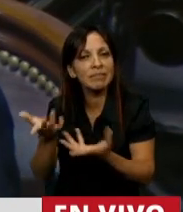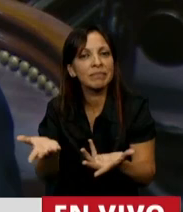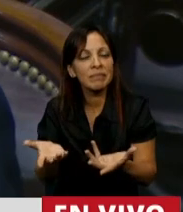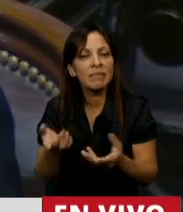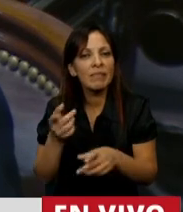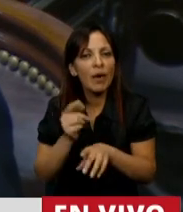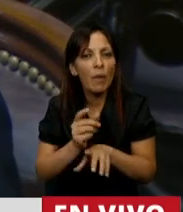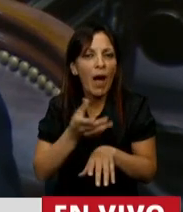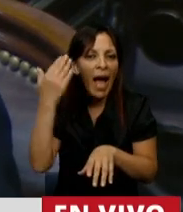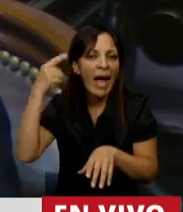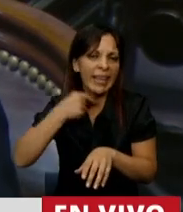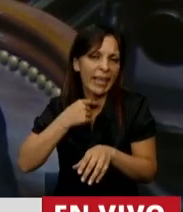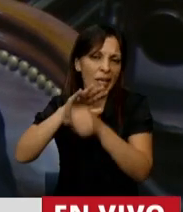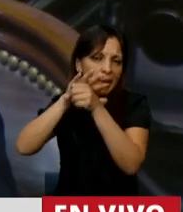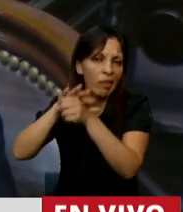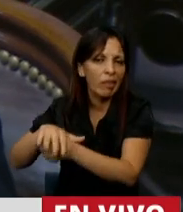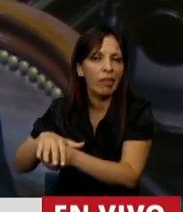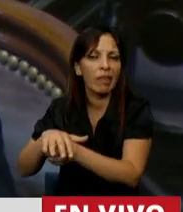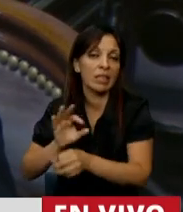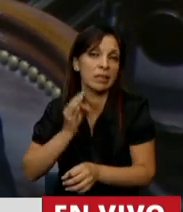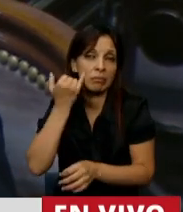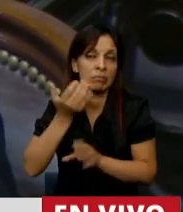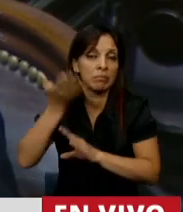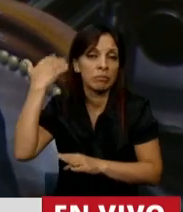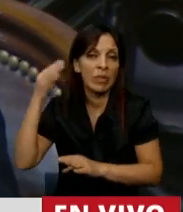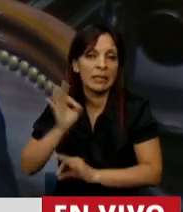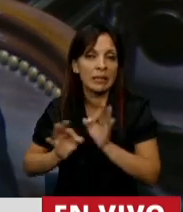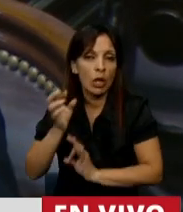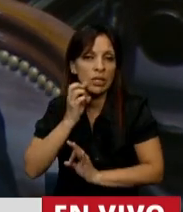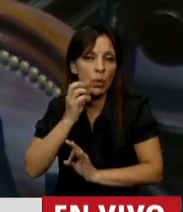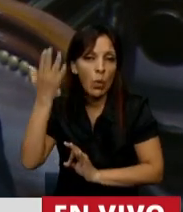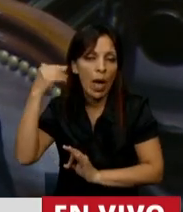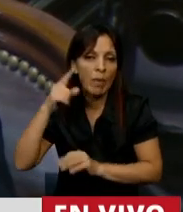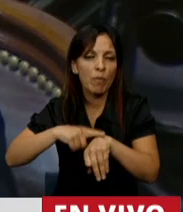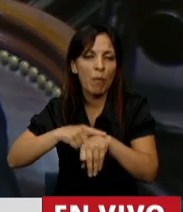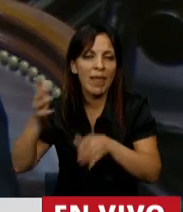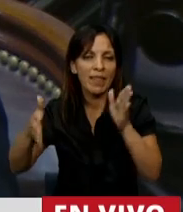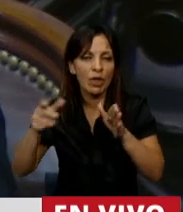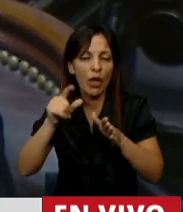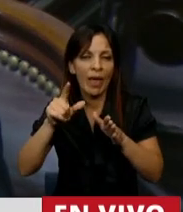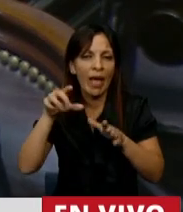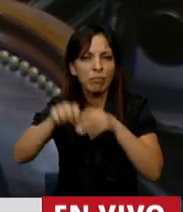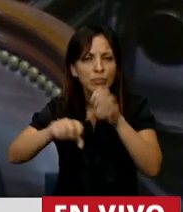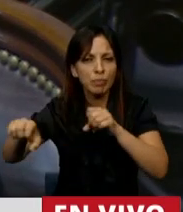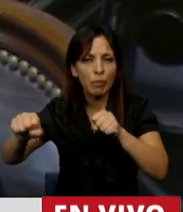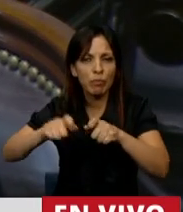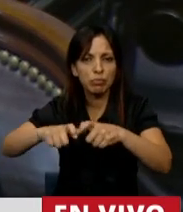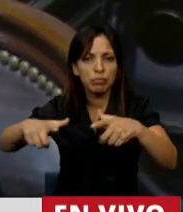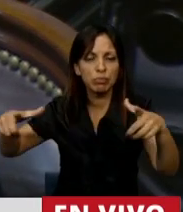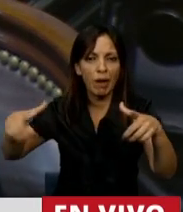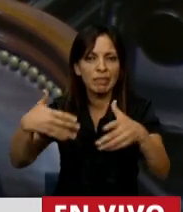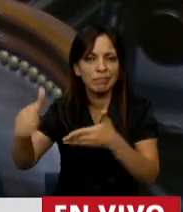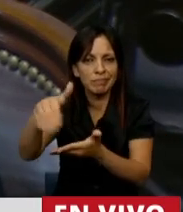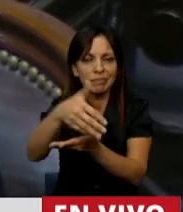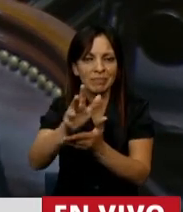intentó invisibilizar ya desde fines del siglo XIX en la conquista del desierto, y también el reconocimiento a los